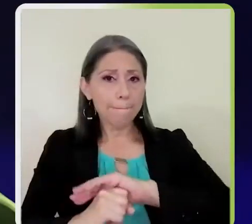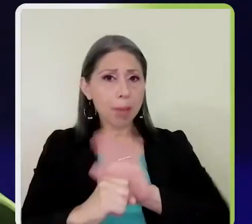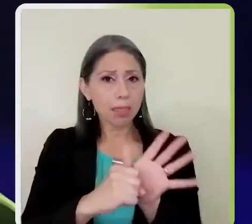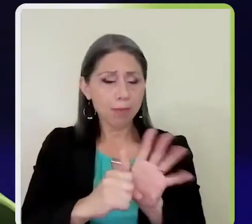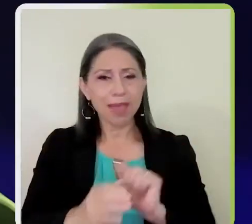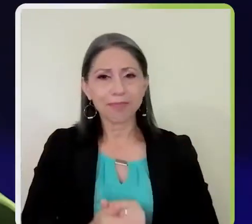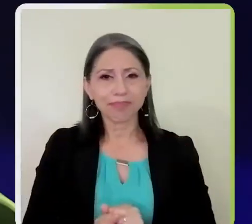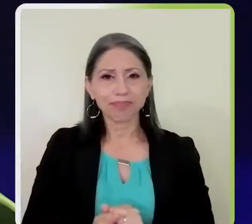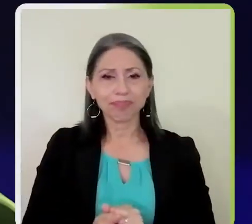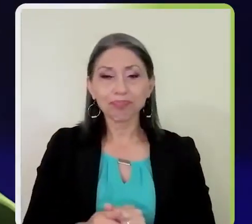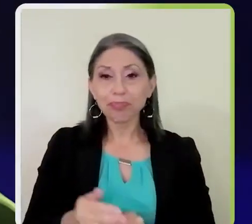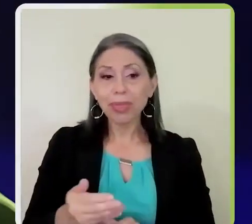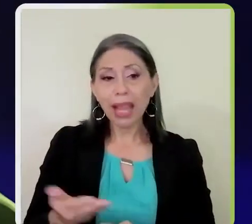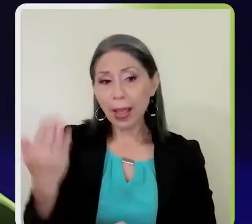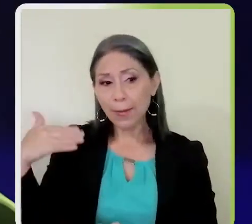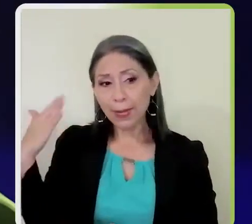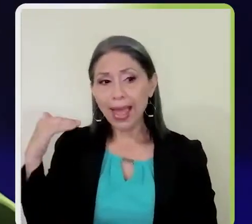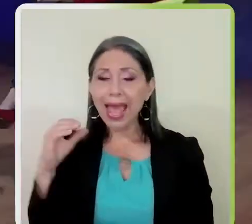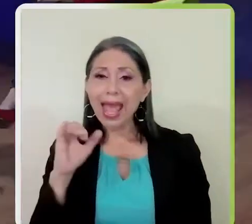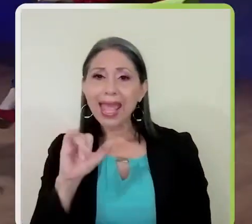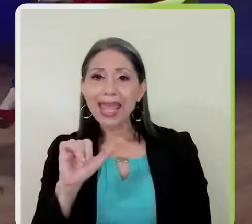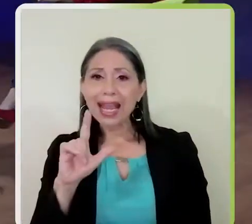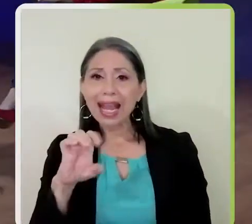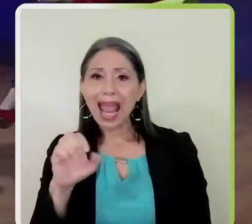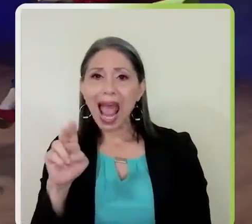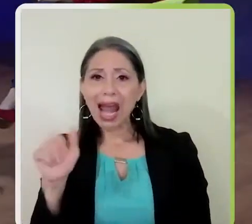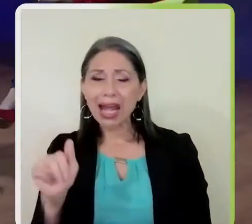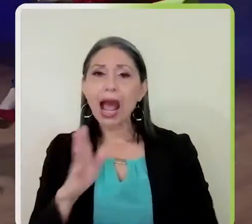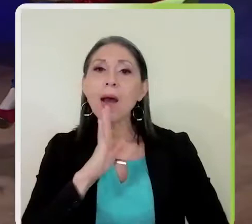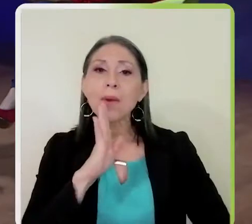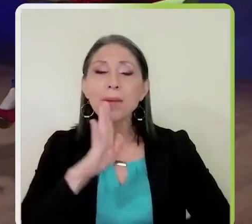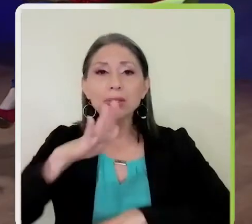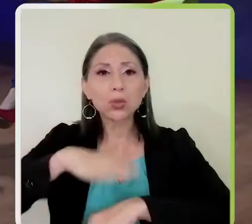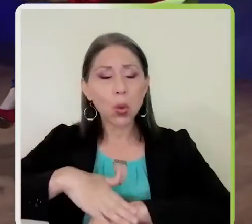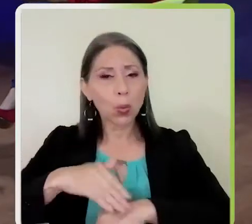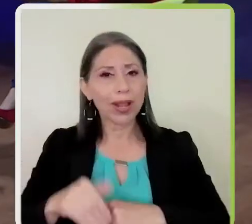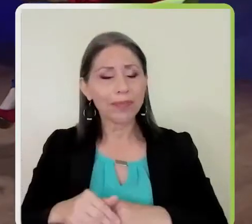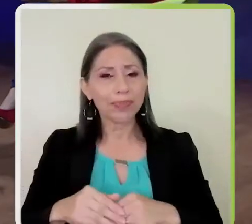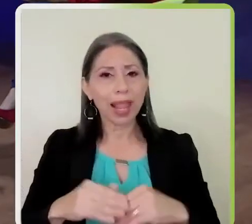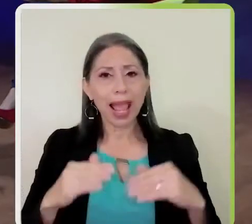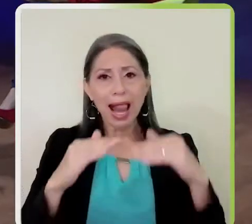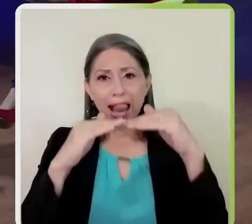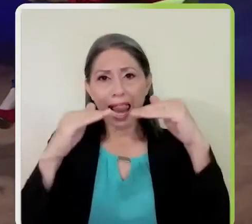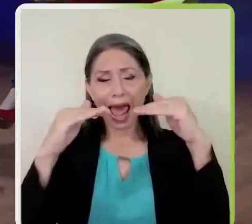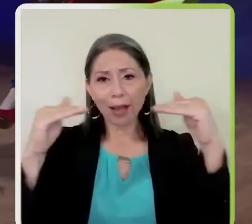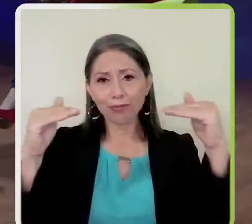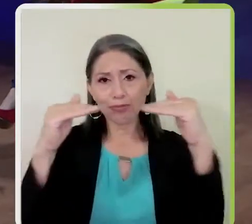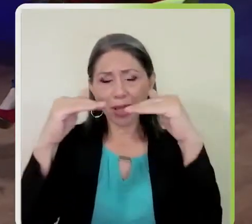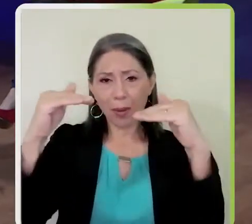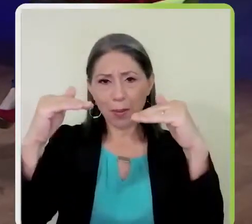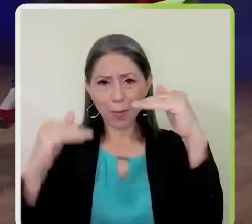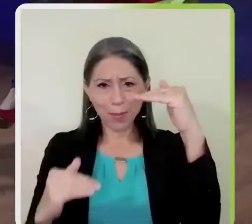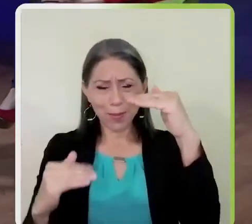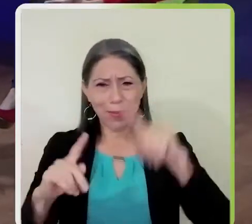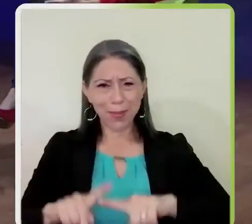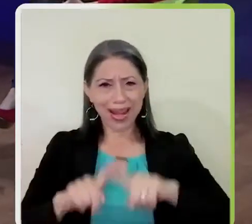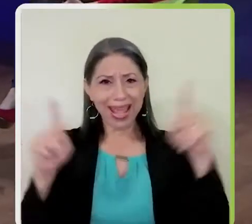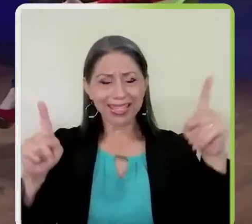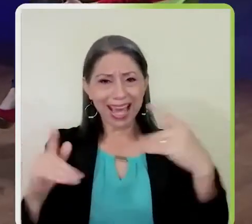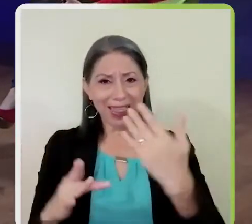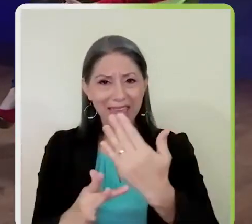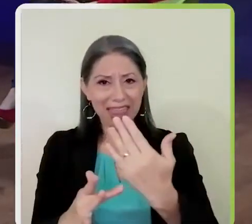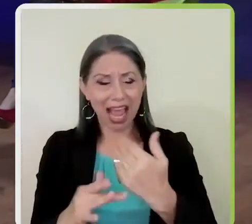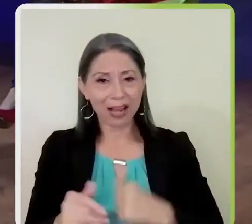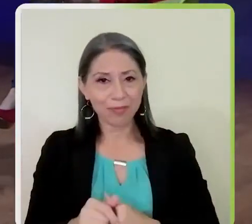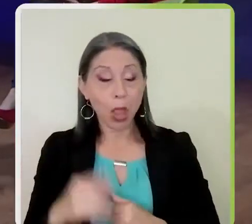mencionaba inclusive, Iliana, en el bloque anterior, esta situación de la brecha digital ante la solicitud, ¿verdad?,